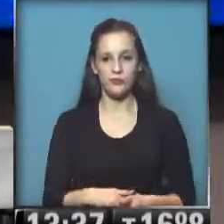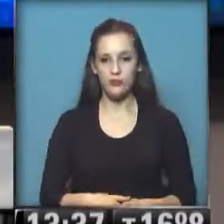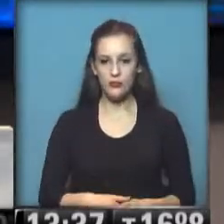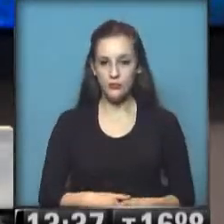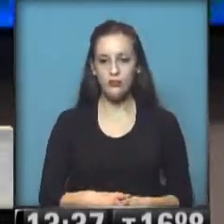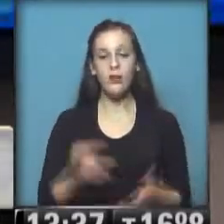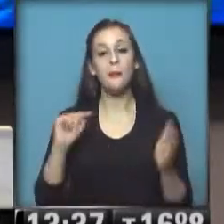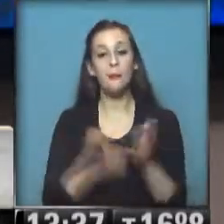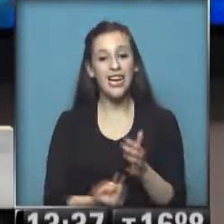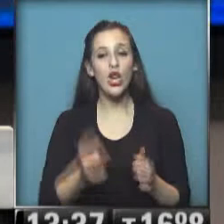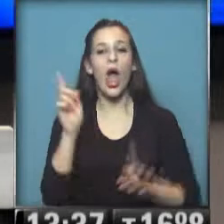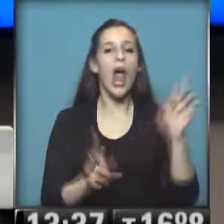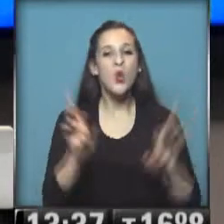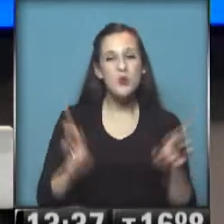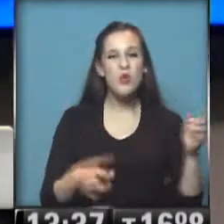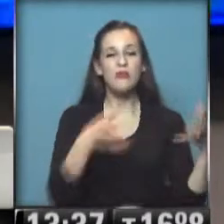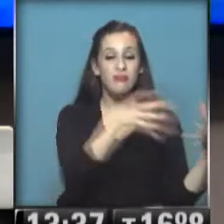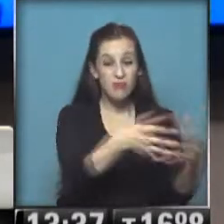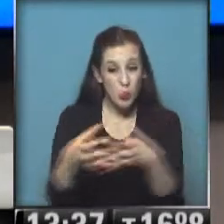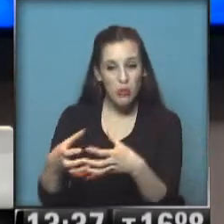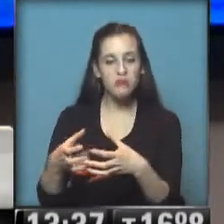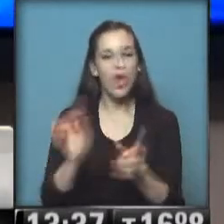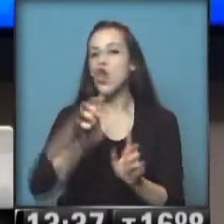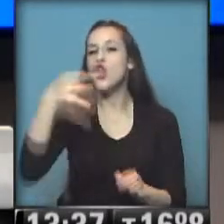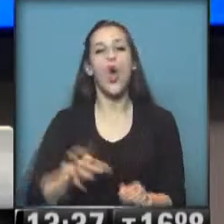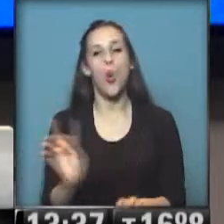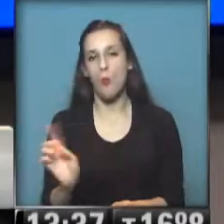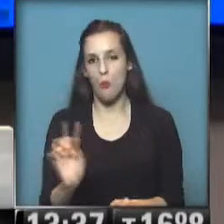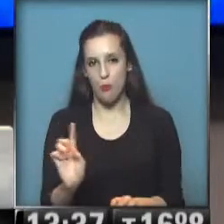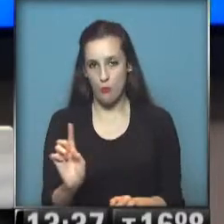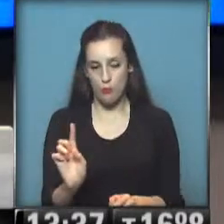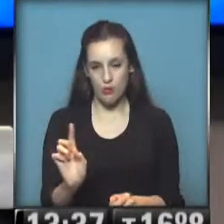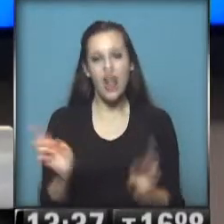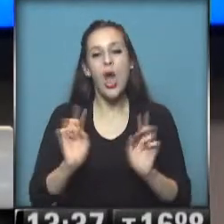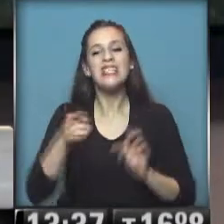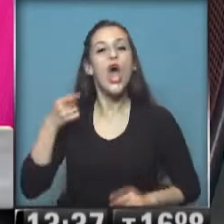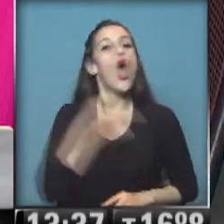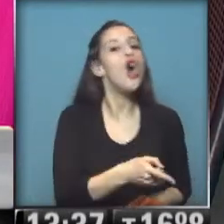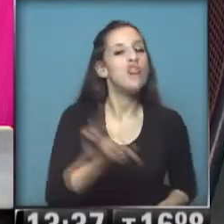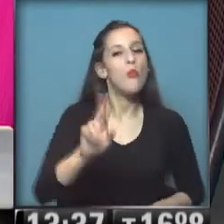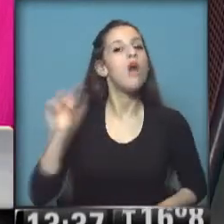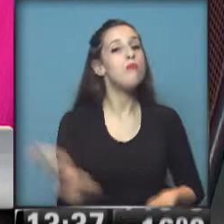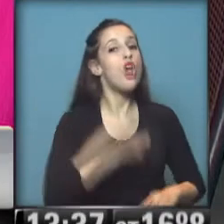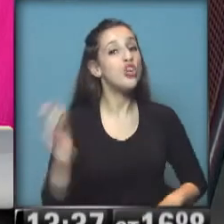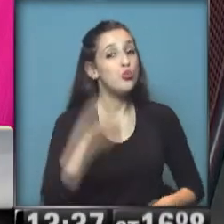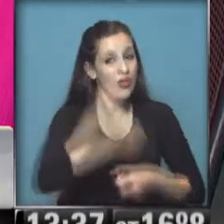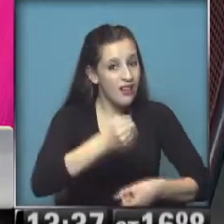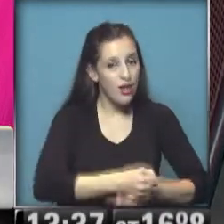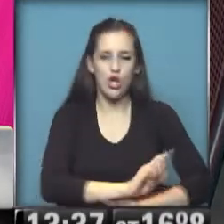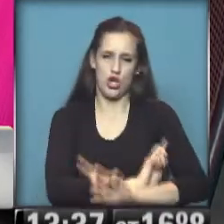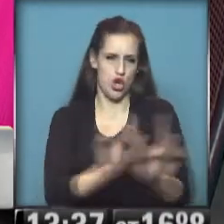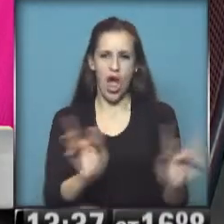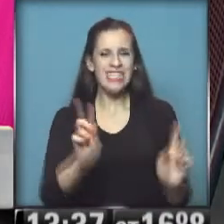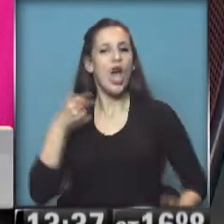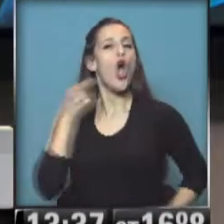diarios que no cumplen con este decreto no se trata de atentar contra las mujeres en la prostitución y esto es importante que lo